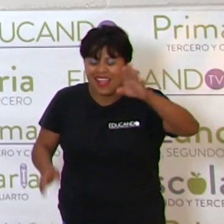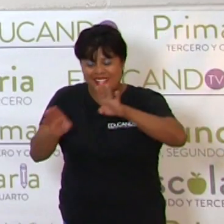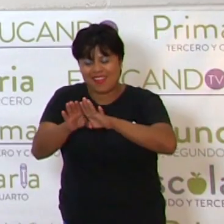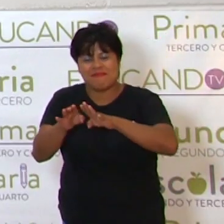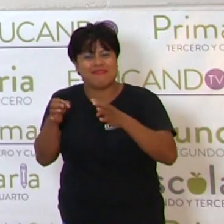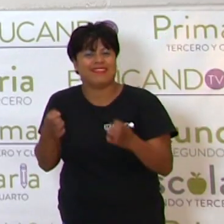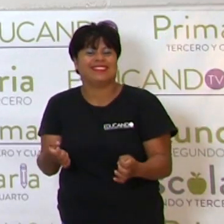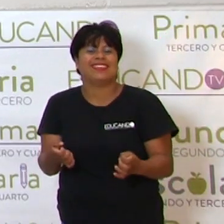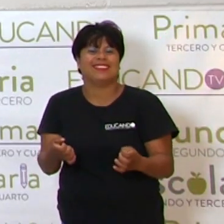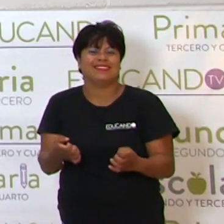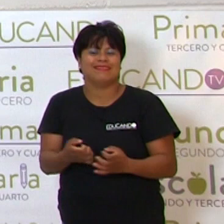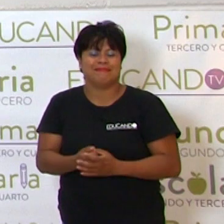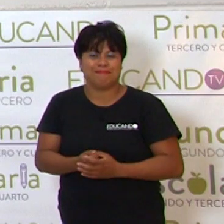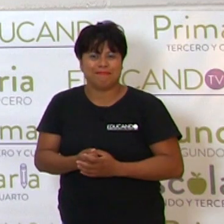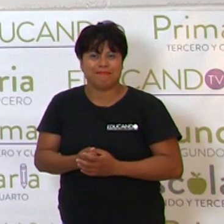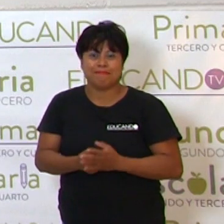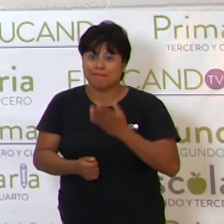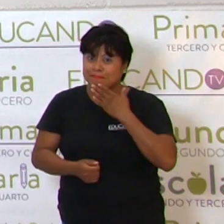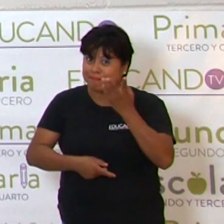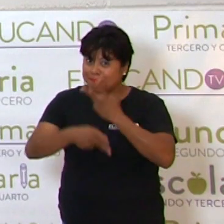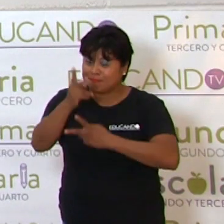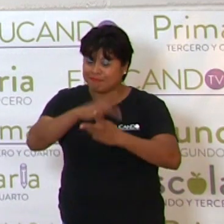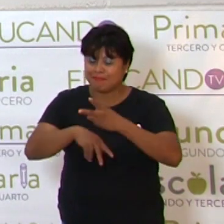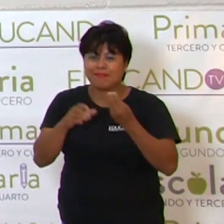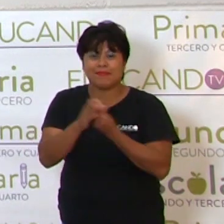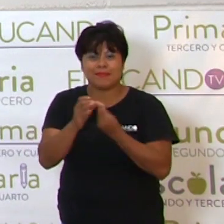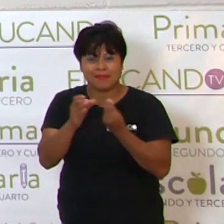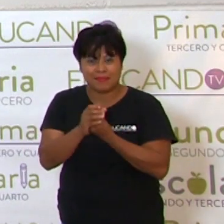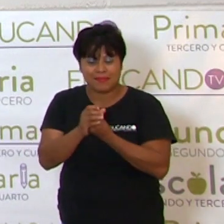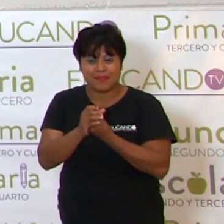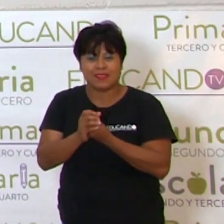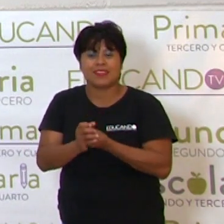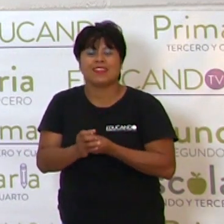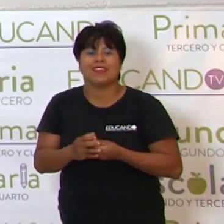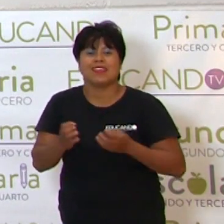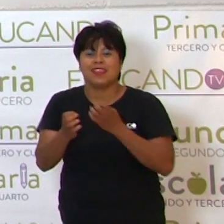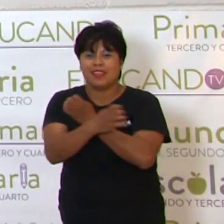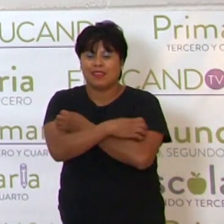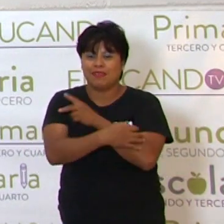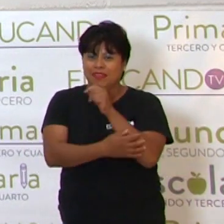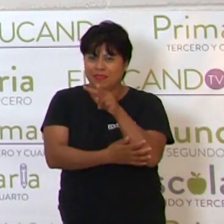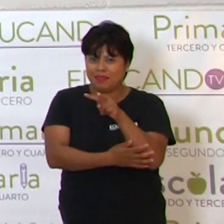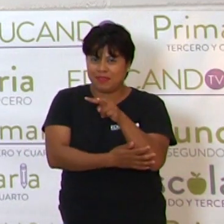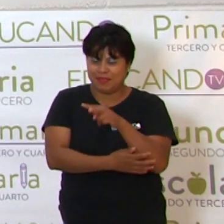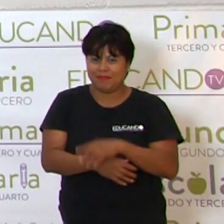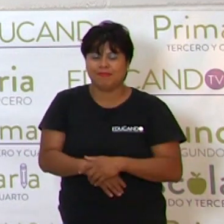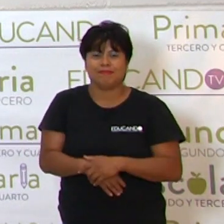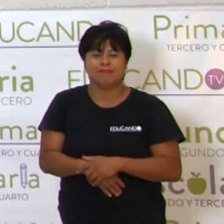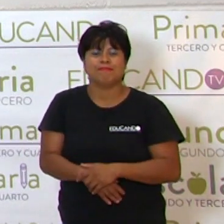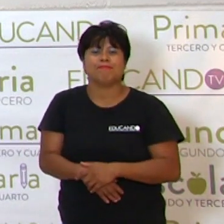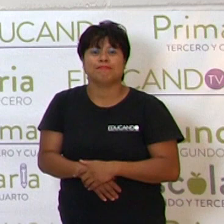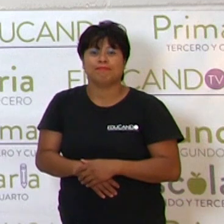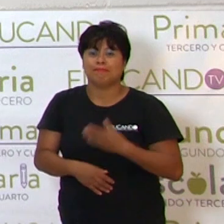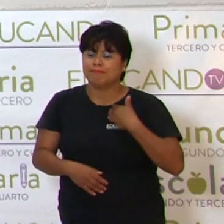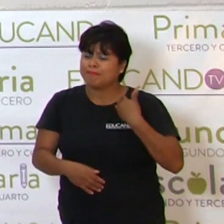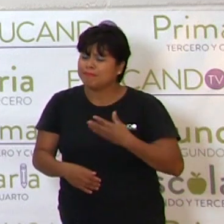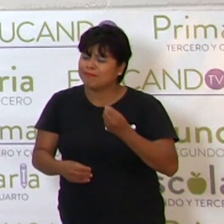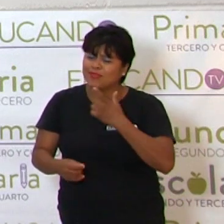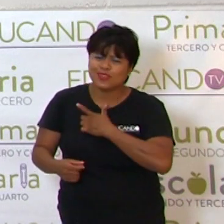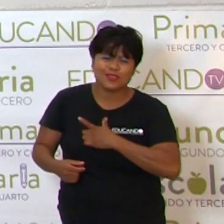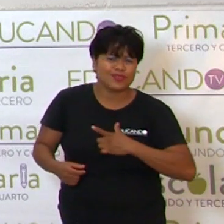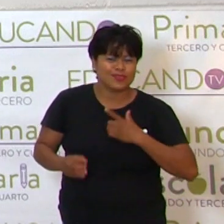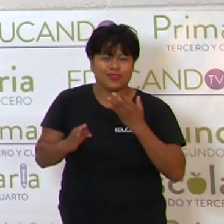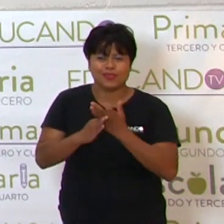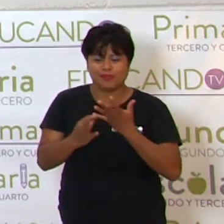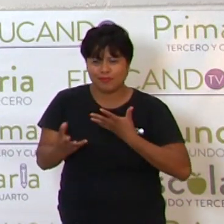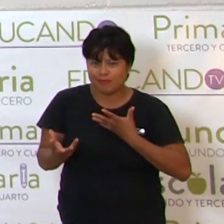tal? ¿Cómo están? Bienvenidos todos y todas a su programa Educando TV. Me da mucho gusto